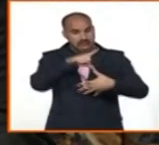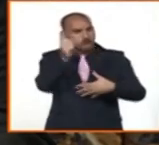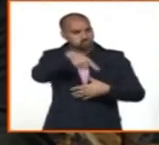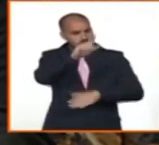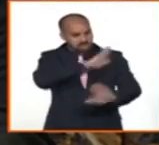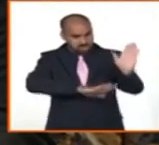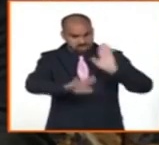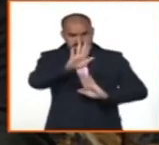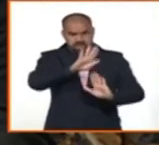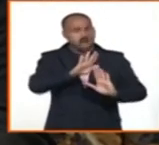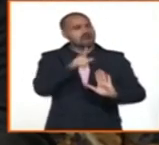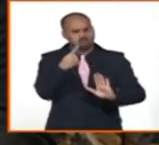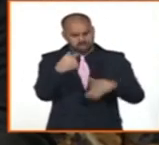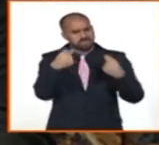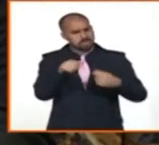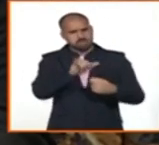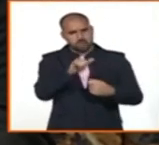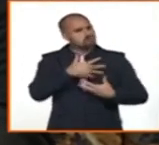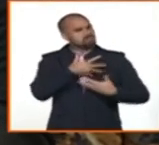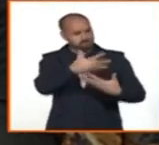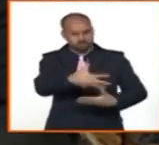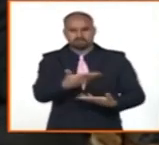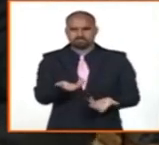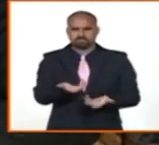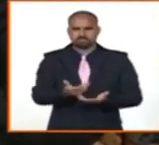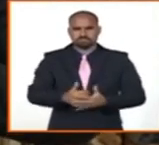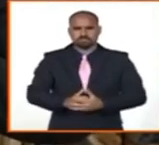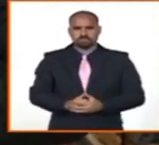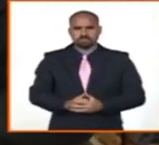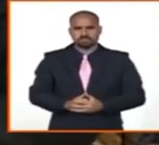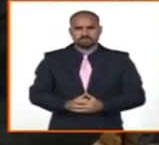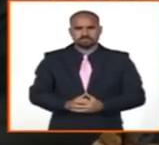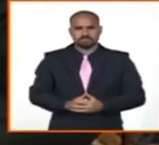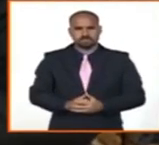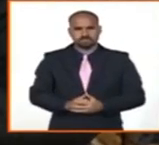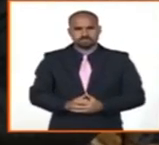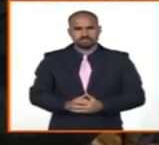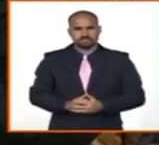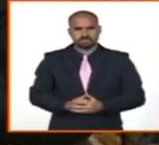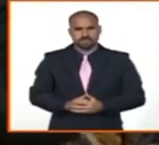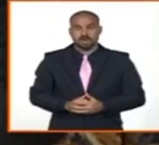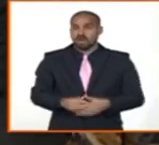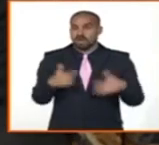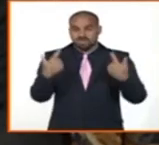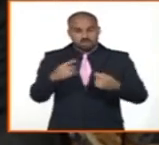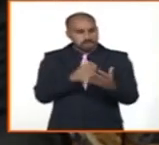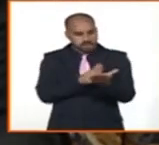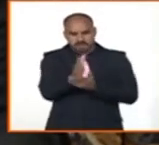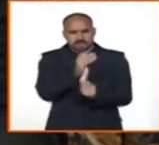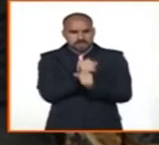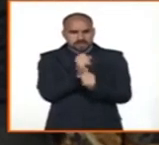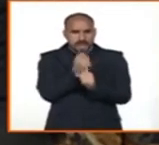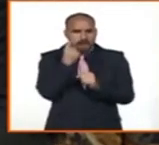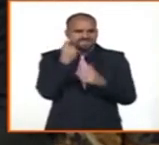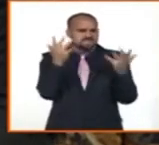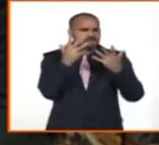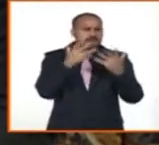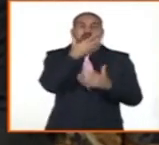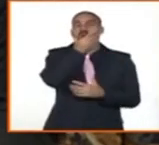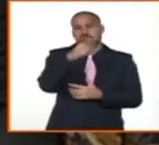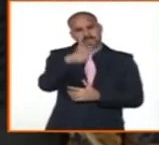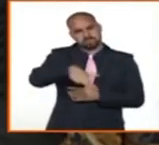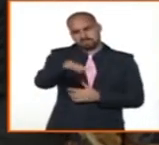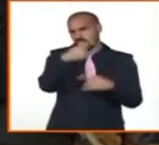mundo. Y tenemos el enorme reto también de garantizar eso con las nuevas generaciones